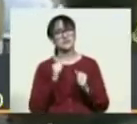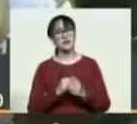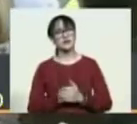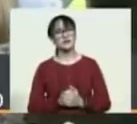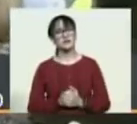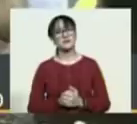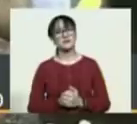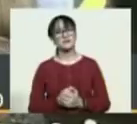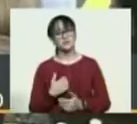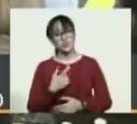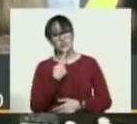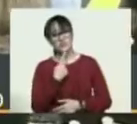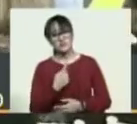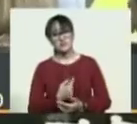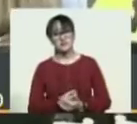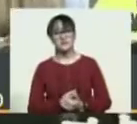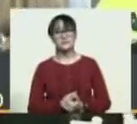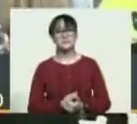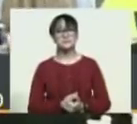dicho,